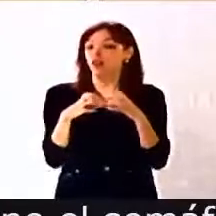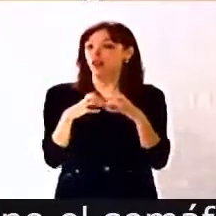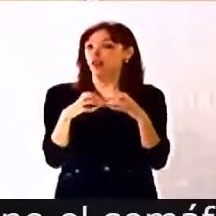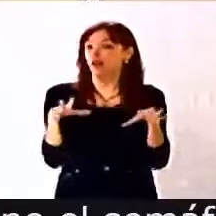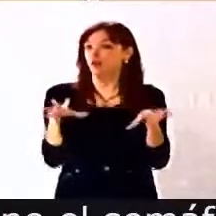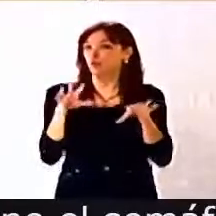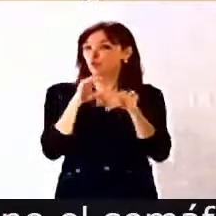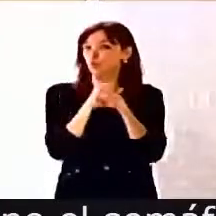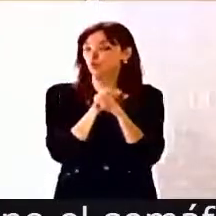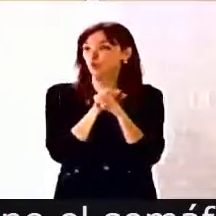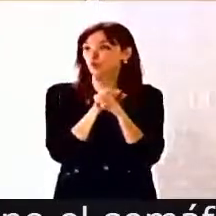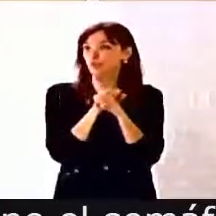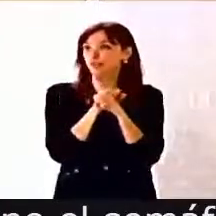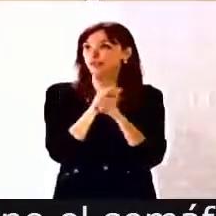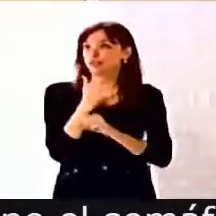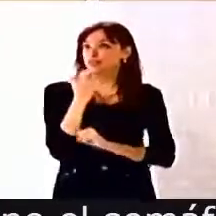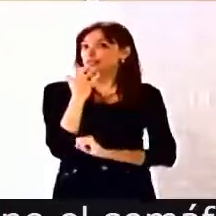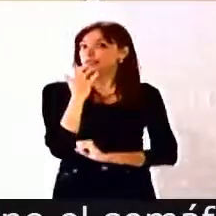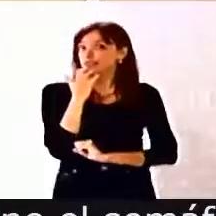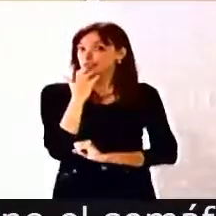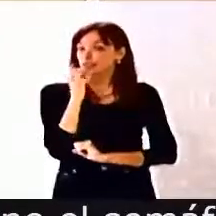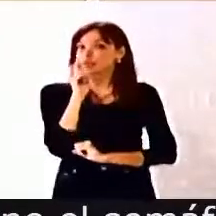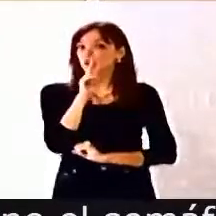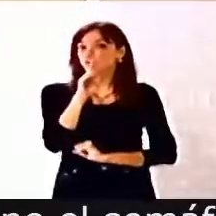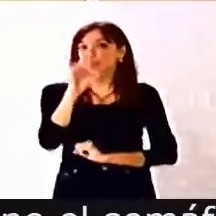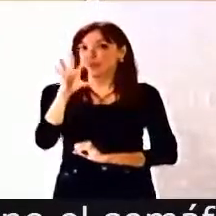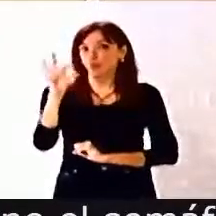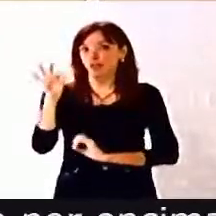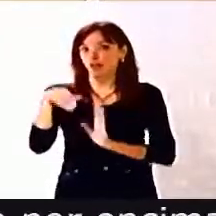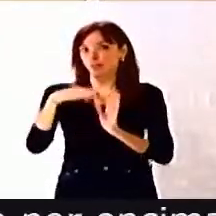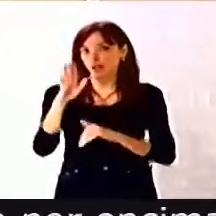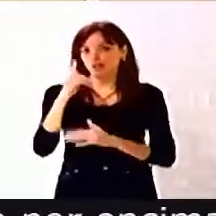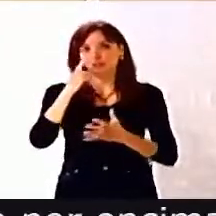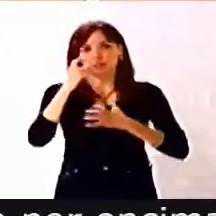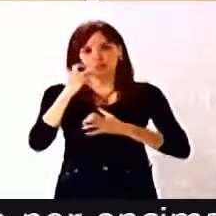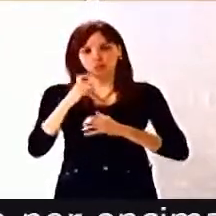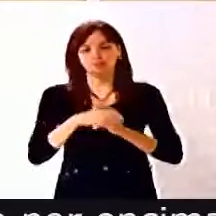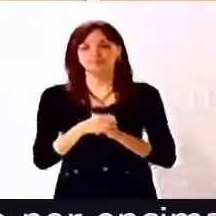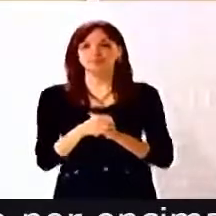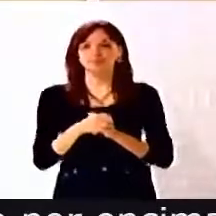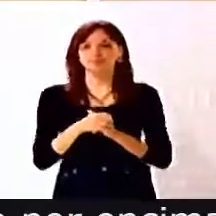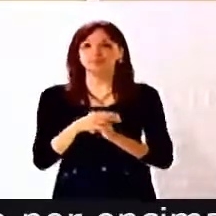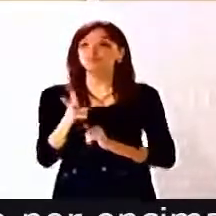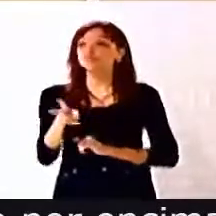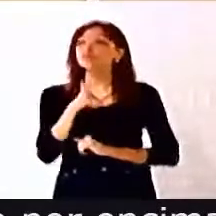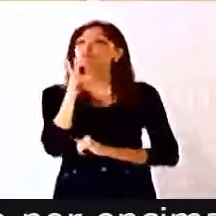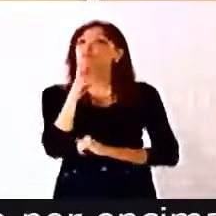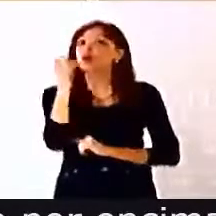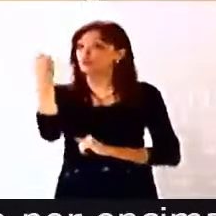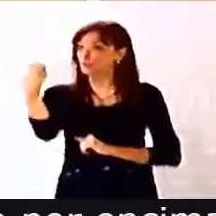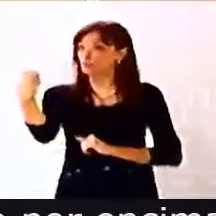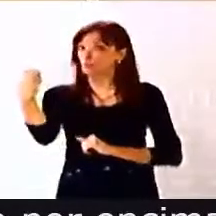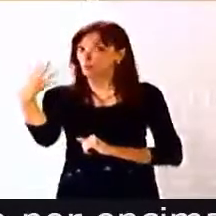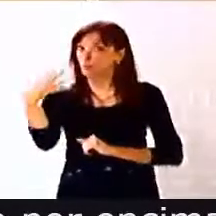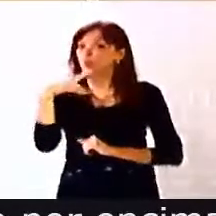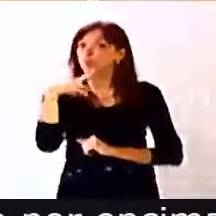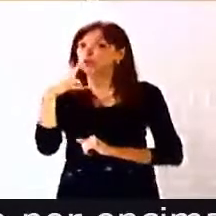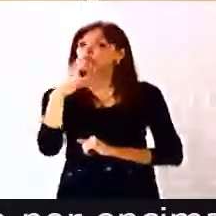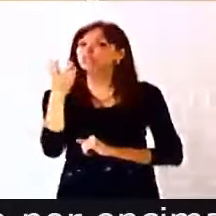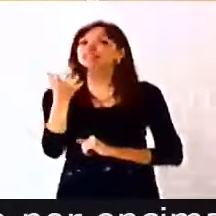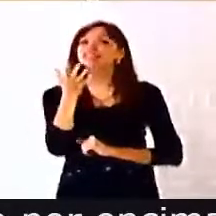cuando está por encima de los 250 y en verde cuando la